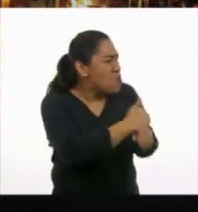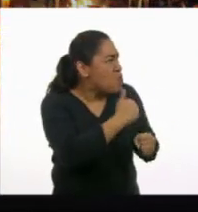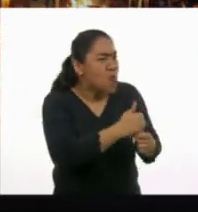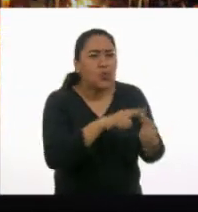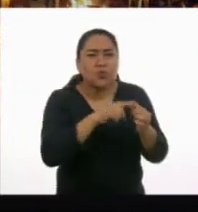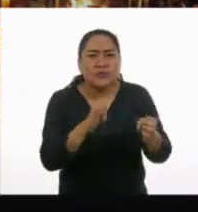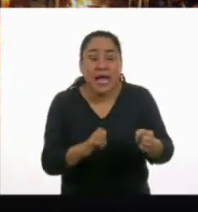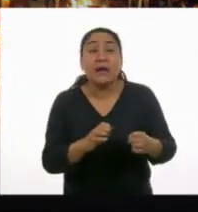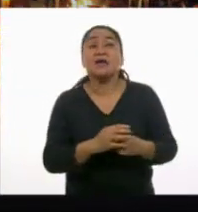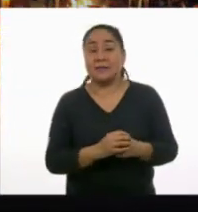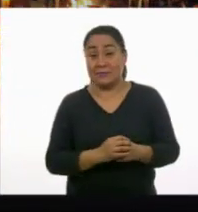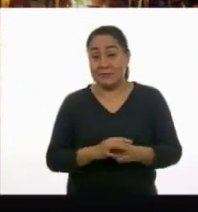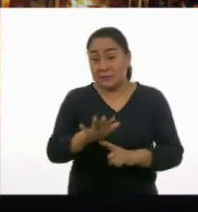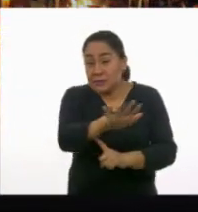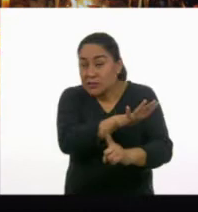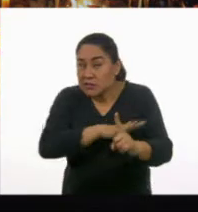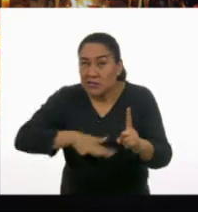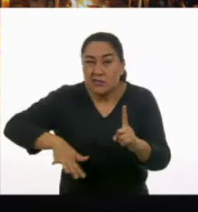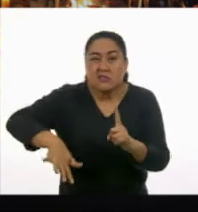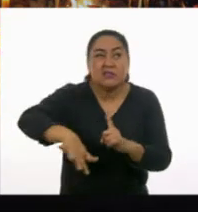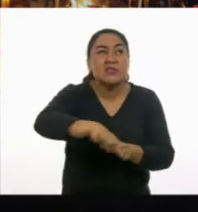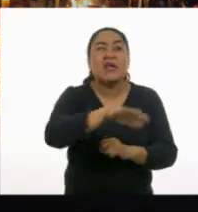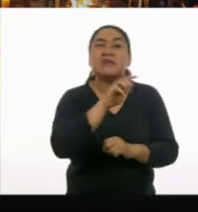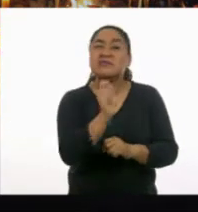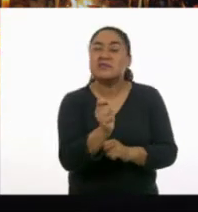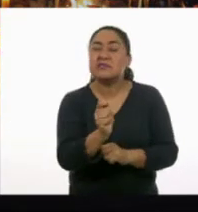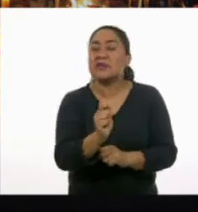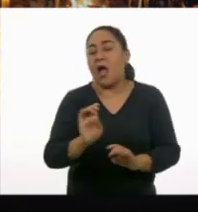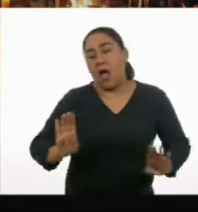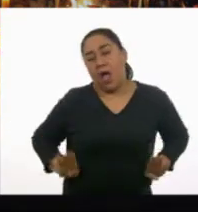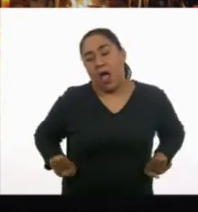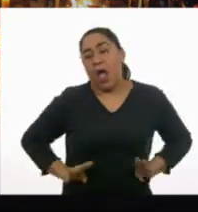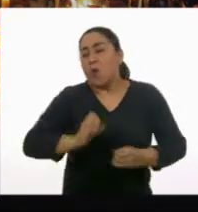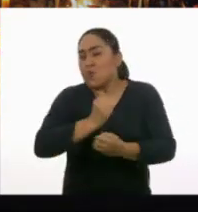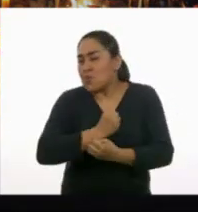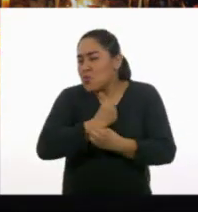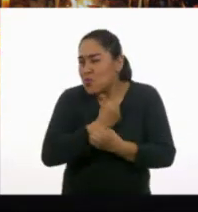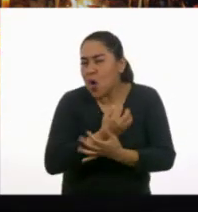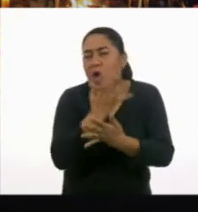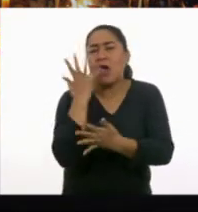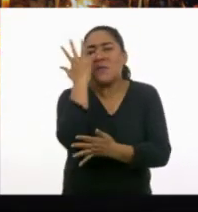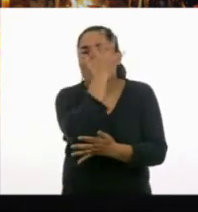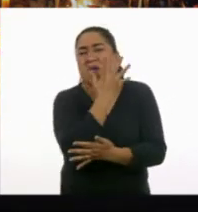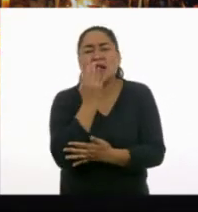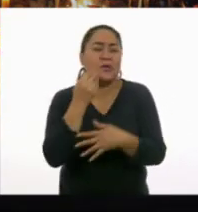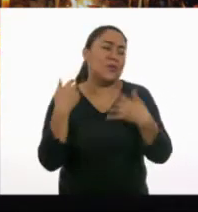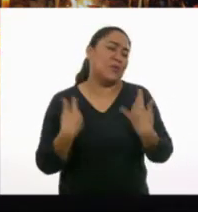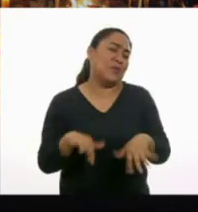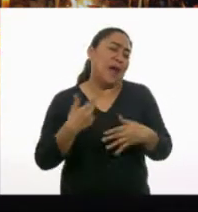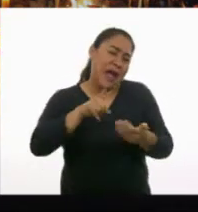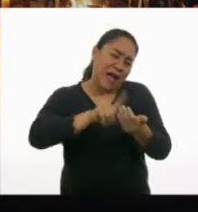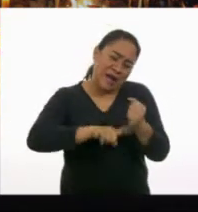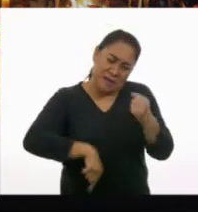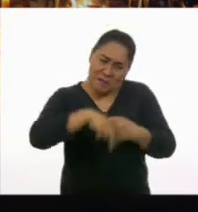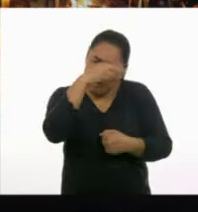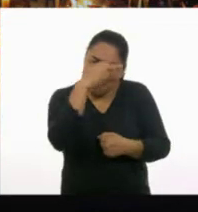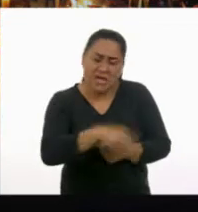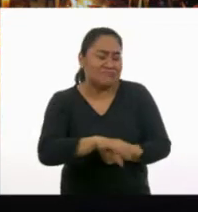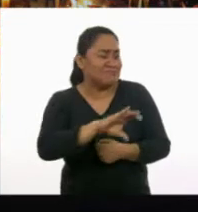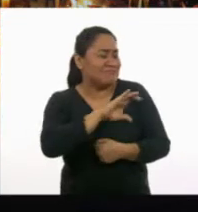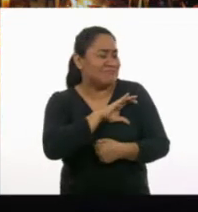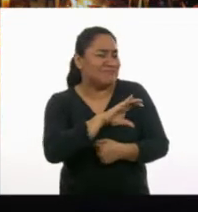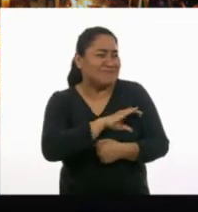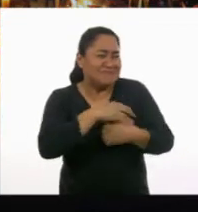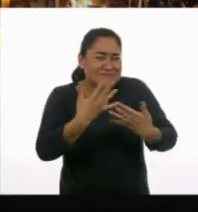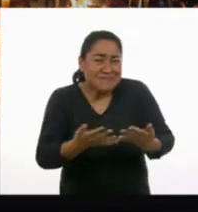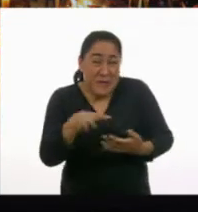Estamos en el territorio de la poesía y la belleza. En nuestro México querido. Mira nada